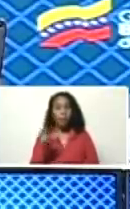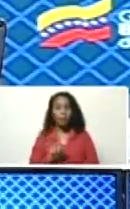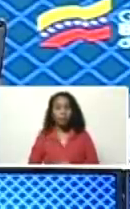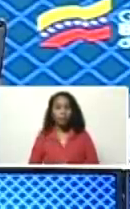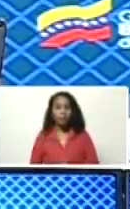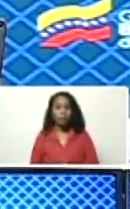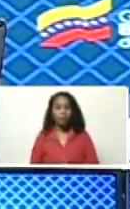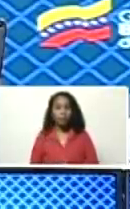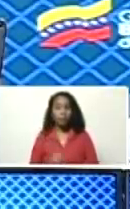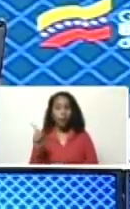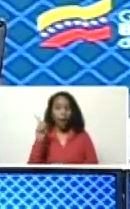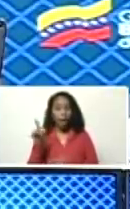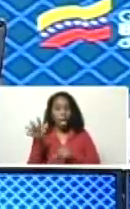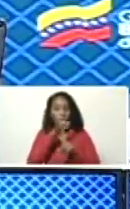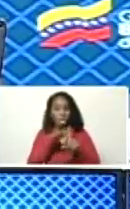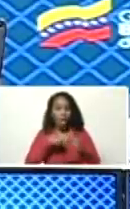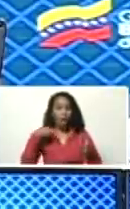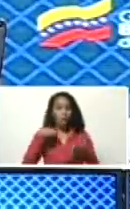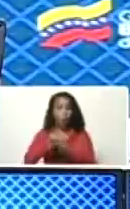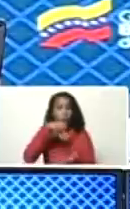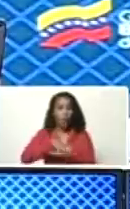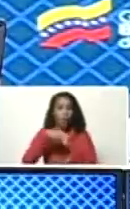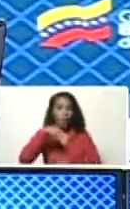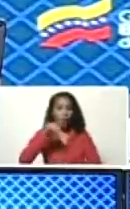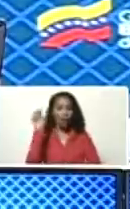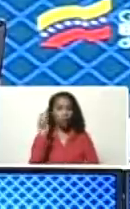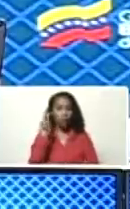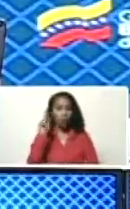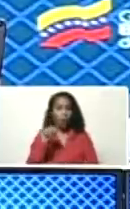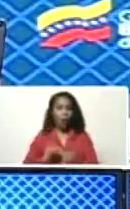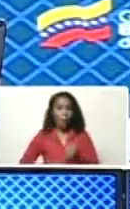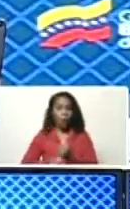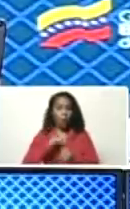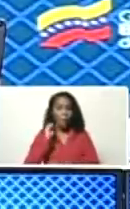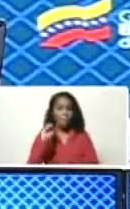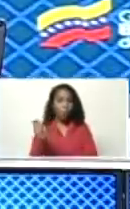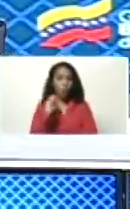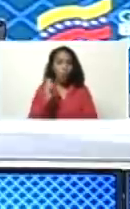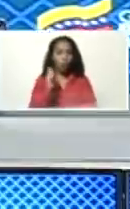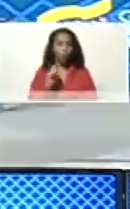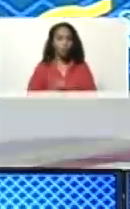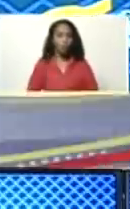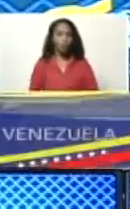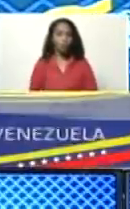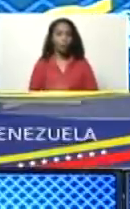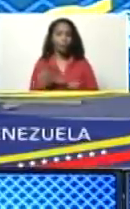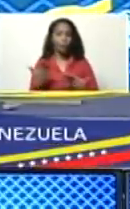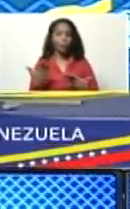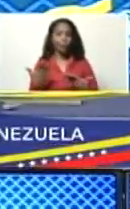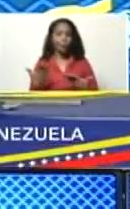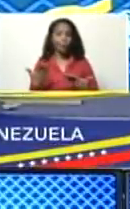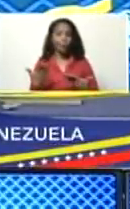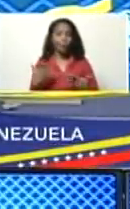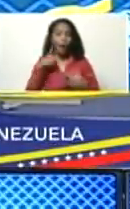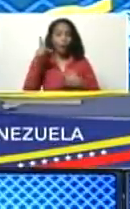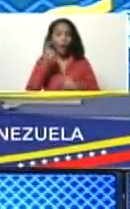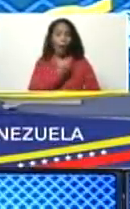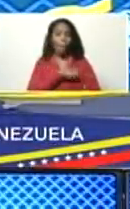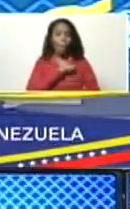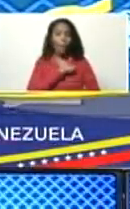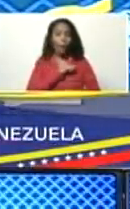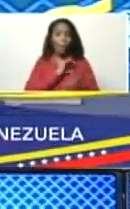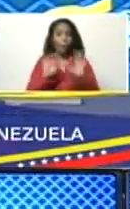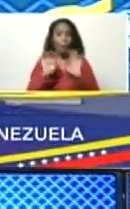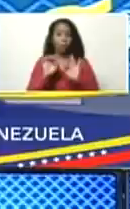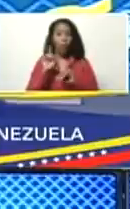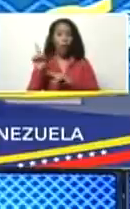¿no?, que estuvo detrás del golpe de Estado aquí en Venezuela, lo financió, y desde España se preparó